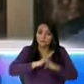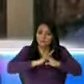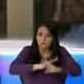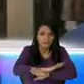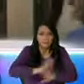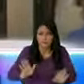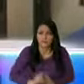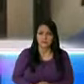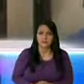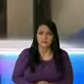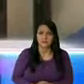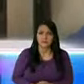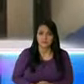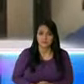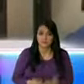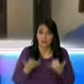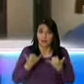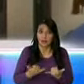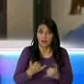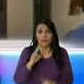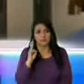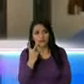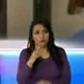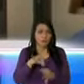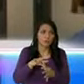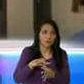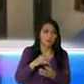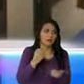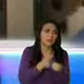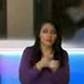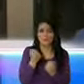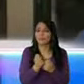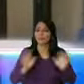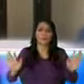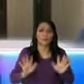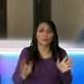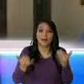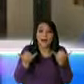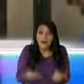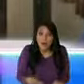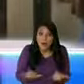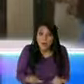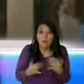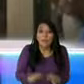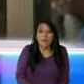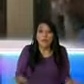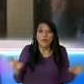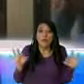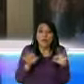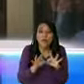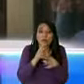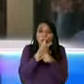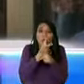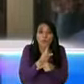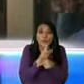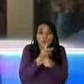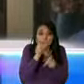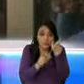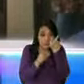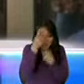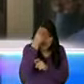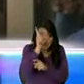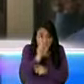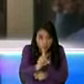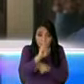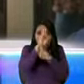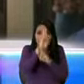que todavía no es momento de hablar de qué vamos a hacer en la segunda vuelta. Lo que está en juego ahora es cuidar la voluntad soberana